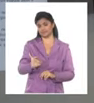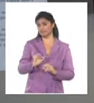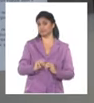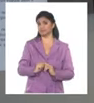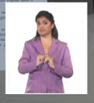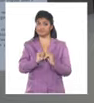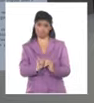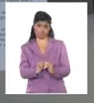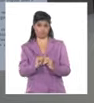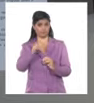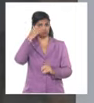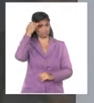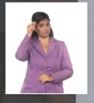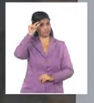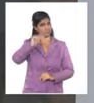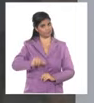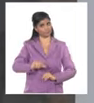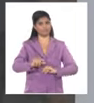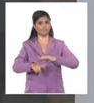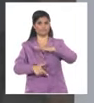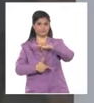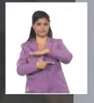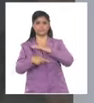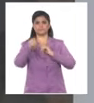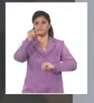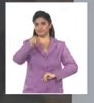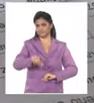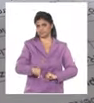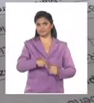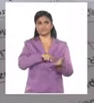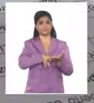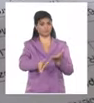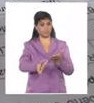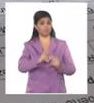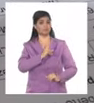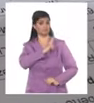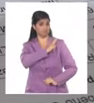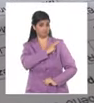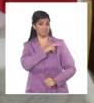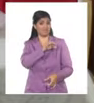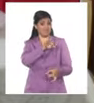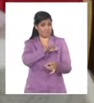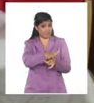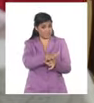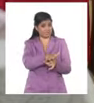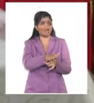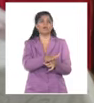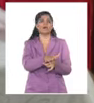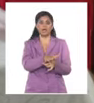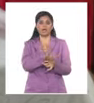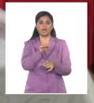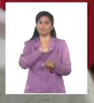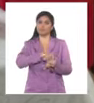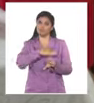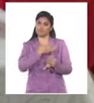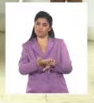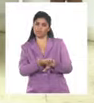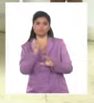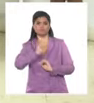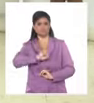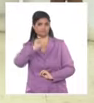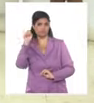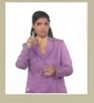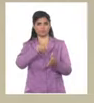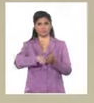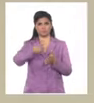gobernadores y vicegobernadores provinciales elegidos toman posesión de sus cargos ante el representante del Consejo de estado designado